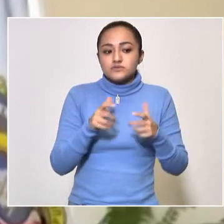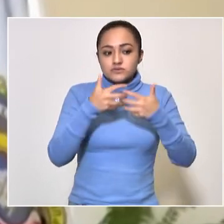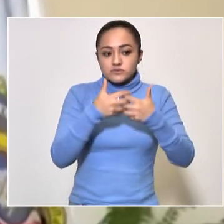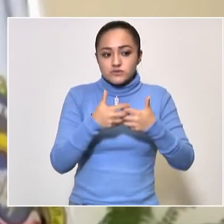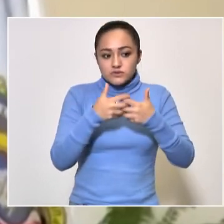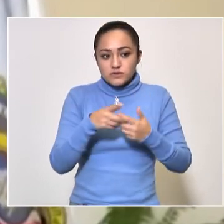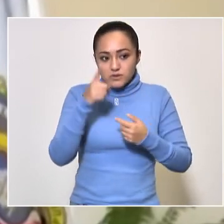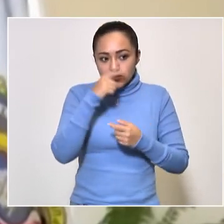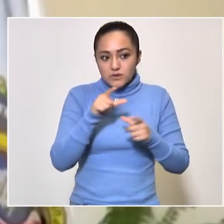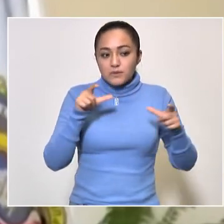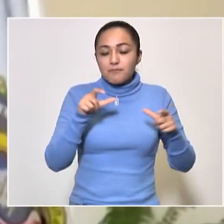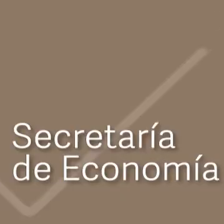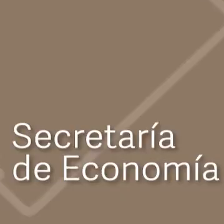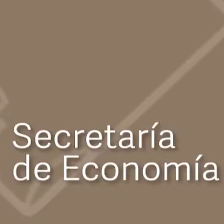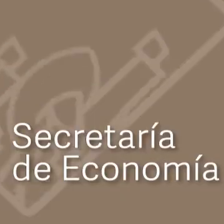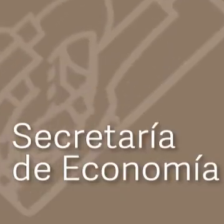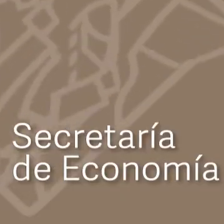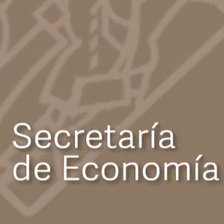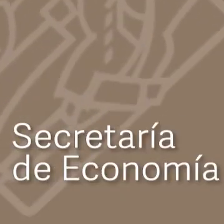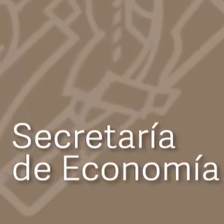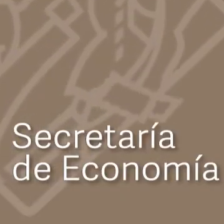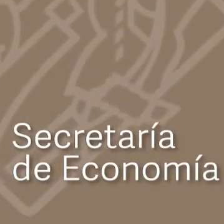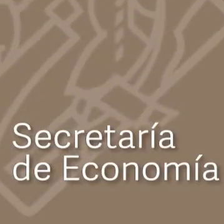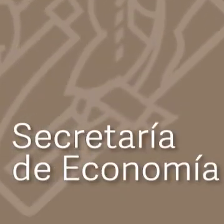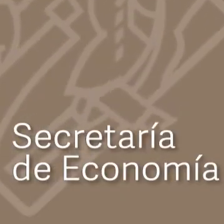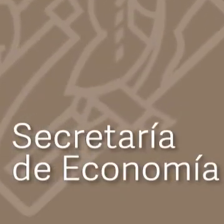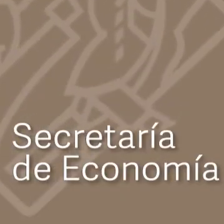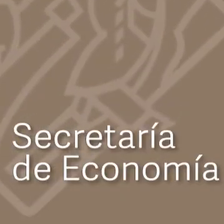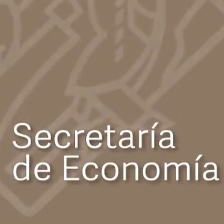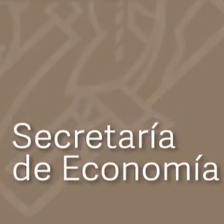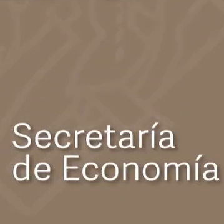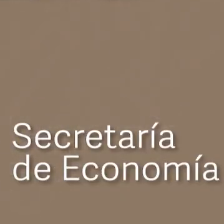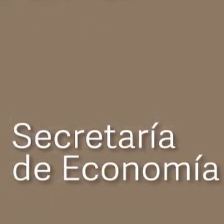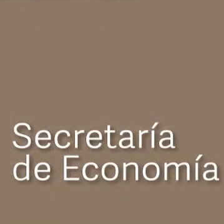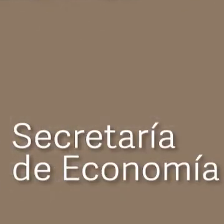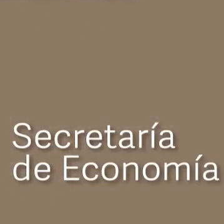principalmente pequeño comercio. Gobierno de Puebla, hacer historia, hacer futuro.